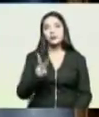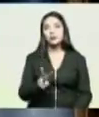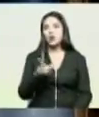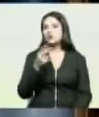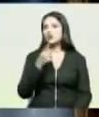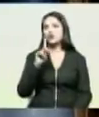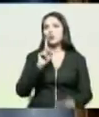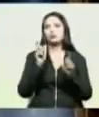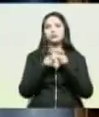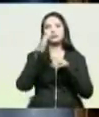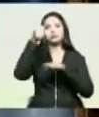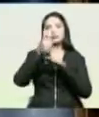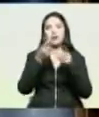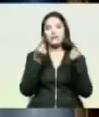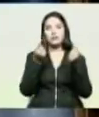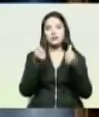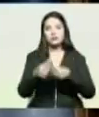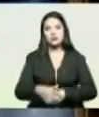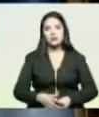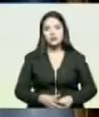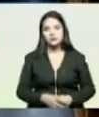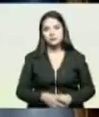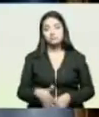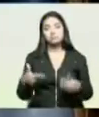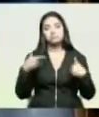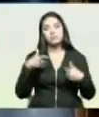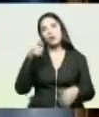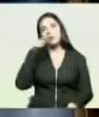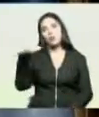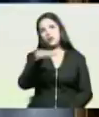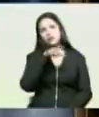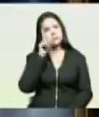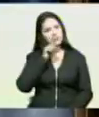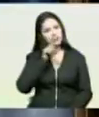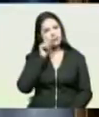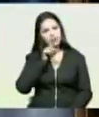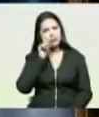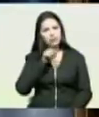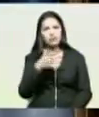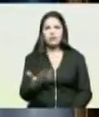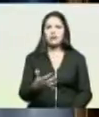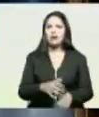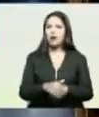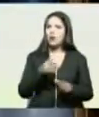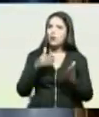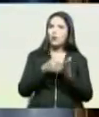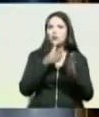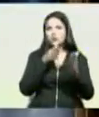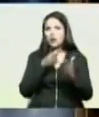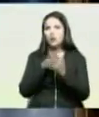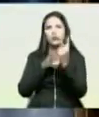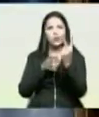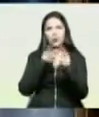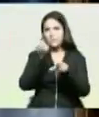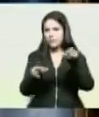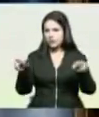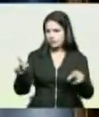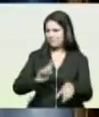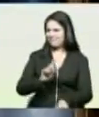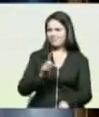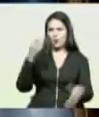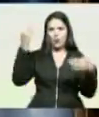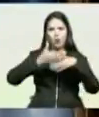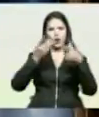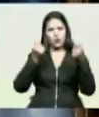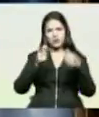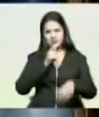élite financiera. Perjudicas al pueblo, eso es mentira, no, eso va contra 1 o 2 personas. ¿Quién dijo que un bloqueo